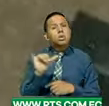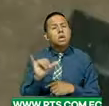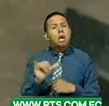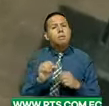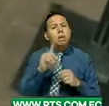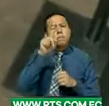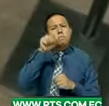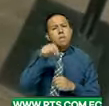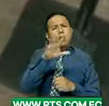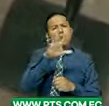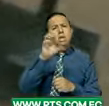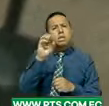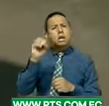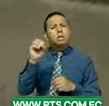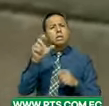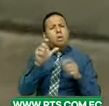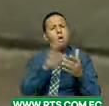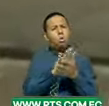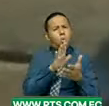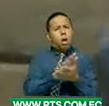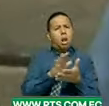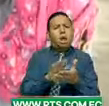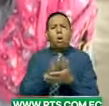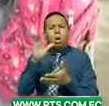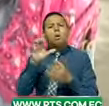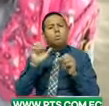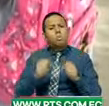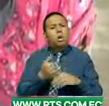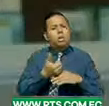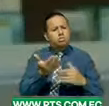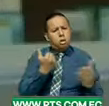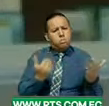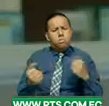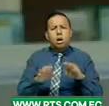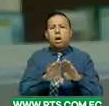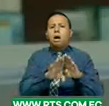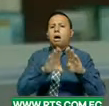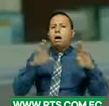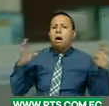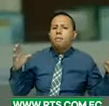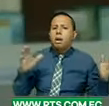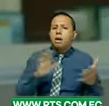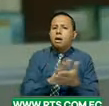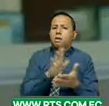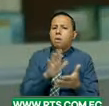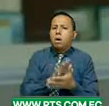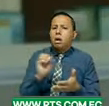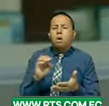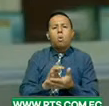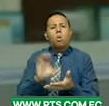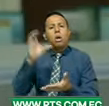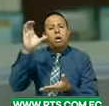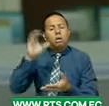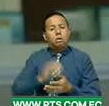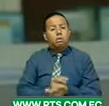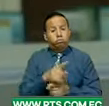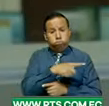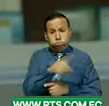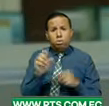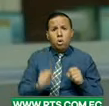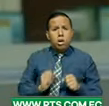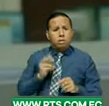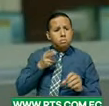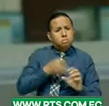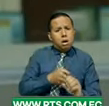instituciones cuentan con la autorización del uso de las instalaciones. Iniciarán estas actividades de manera presencial